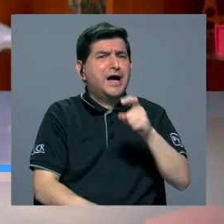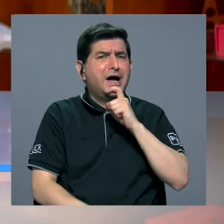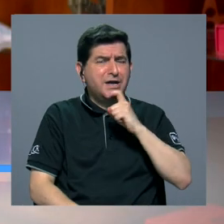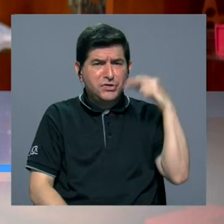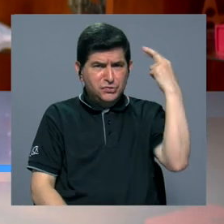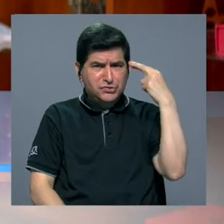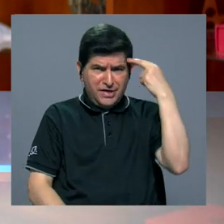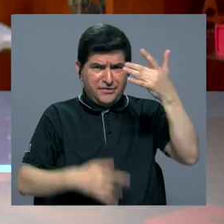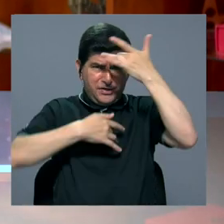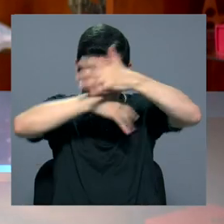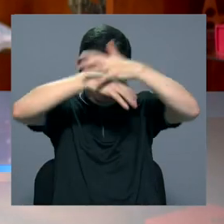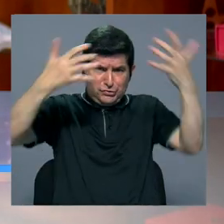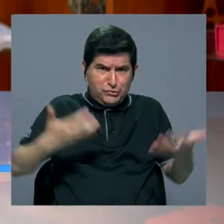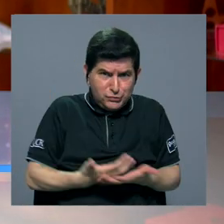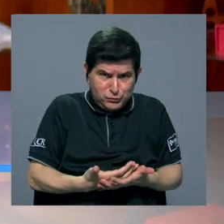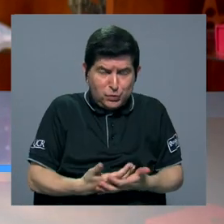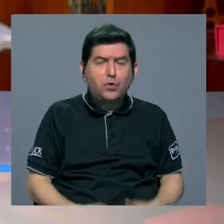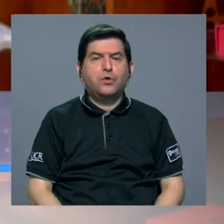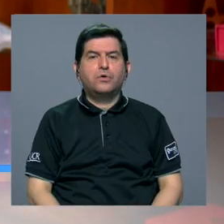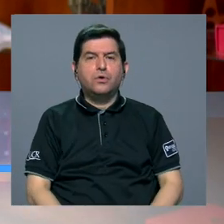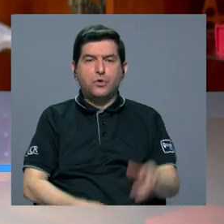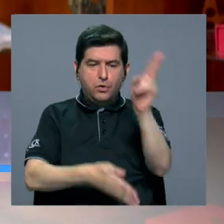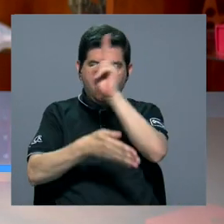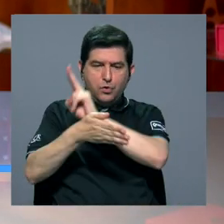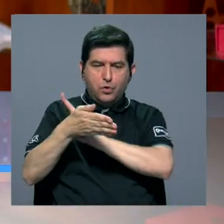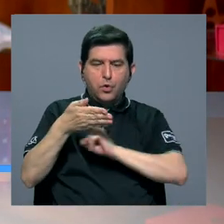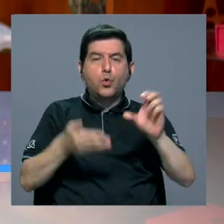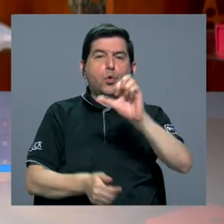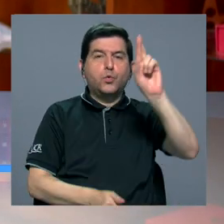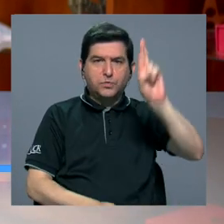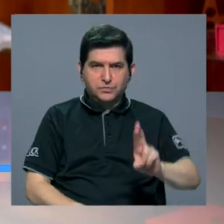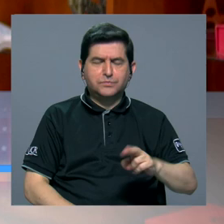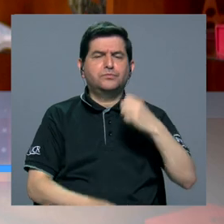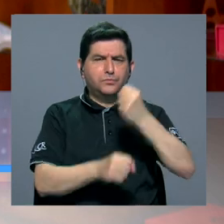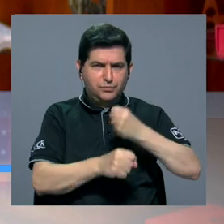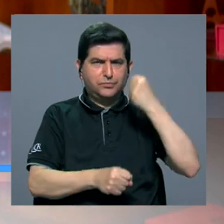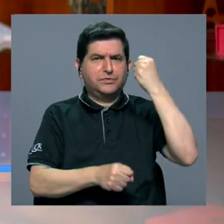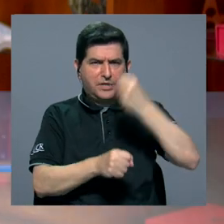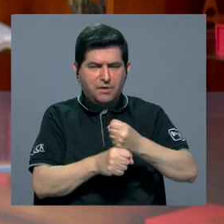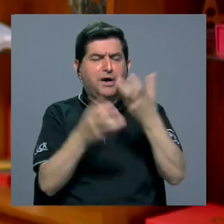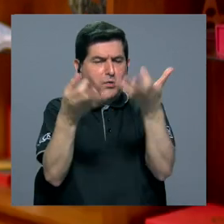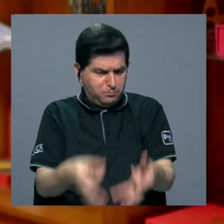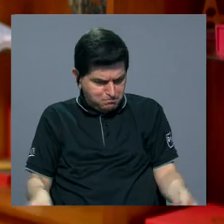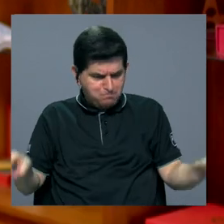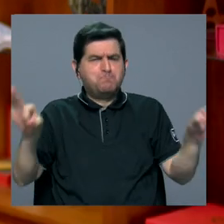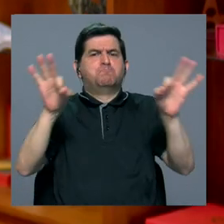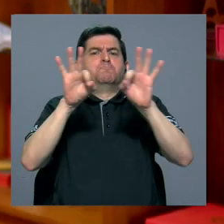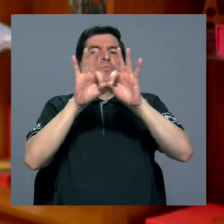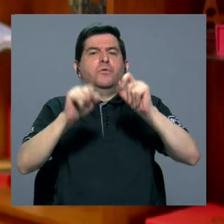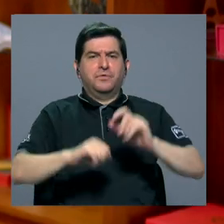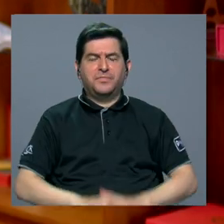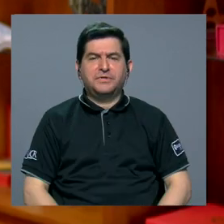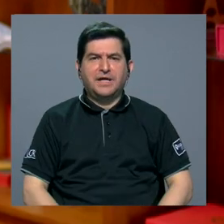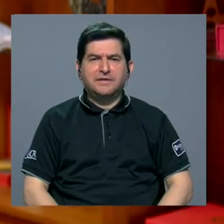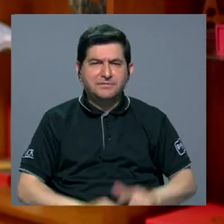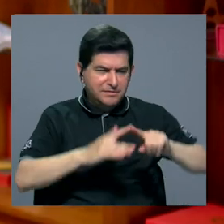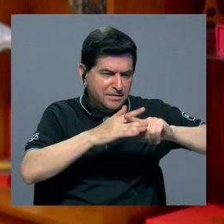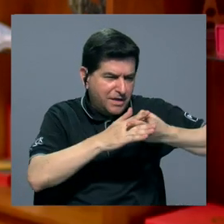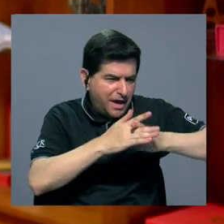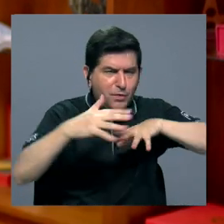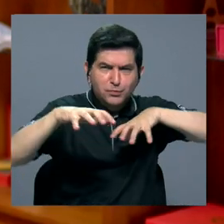la pandemia, la Universidad de Costa Rica realizó esfuerzos muy importantes para ajustar